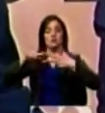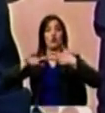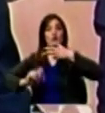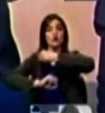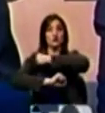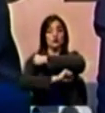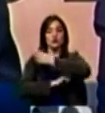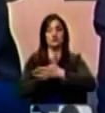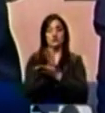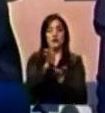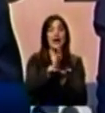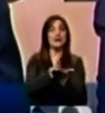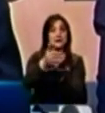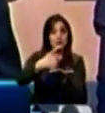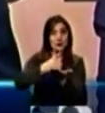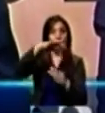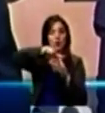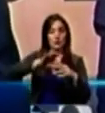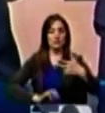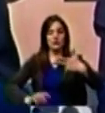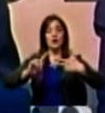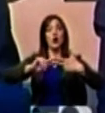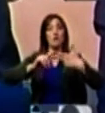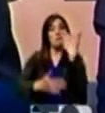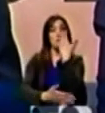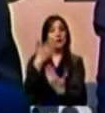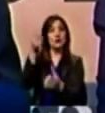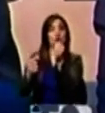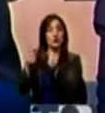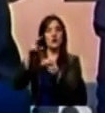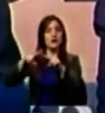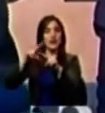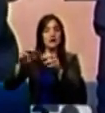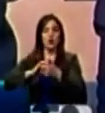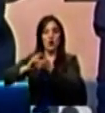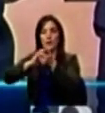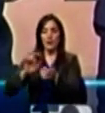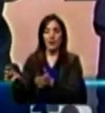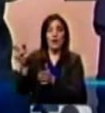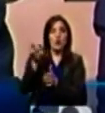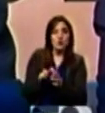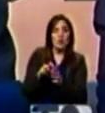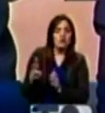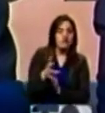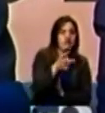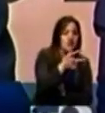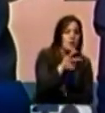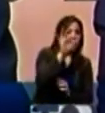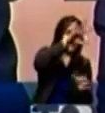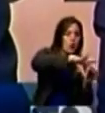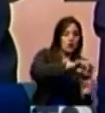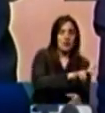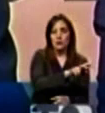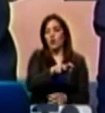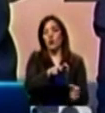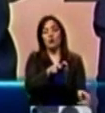mecanismos de accesibilidad al voto. La segunda, facilitar el traslado de las personas con discapacidad hacia los recintos electorales. Y la tercera, acreditar